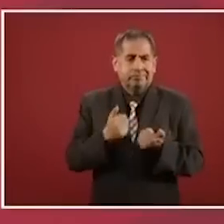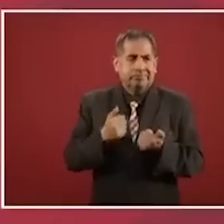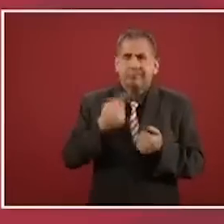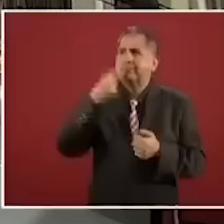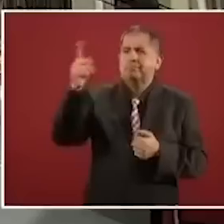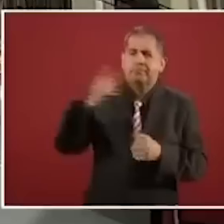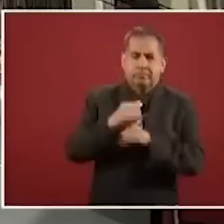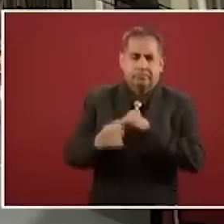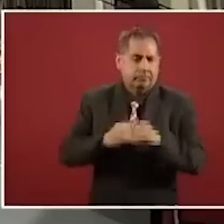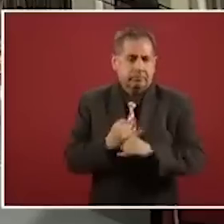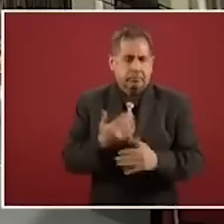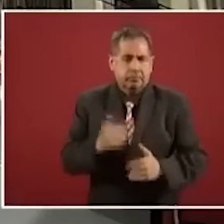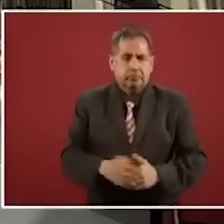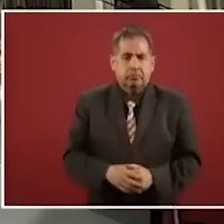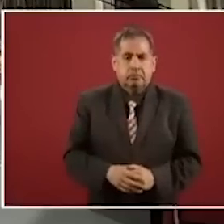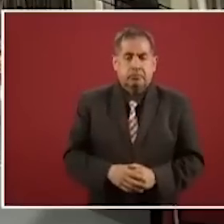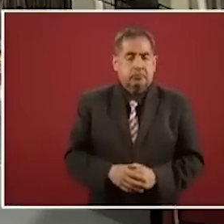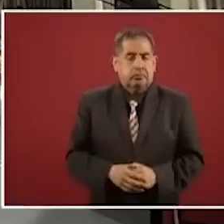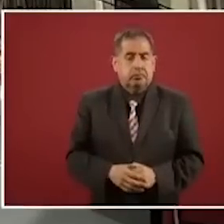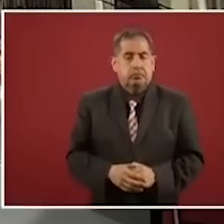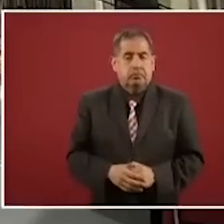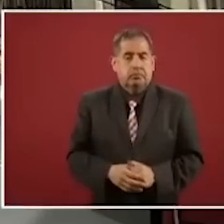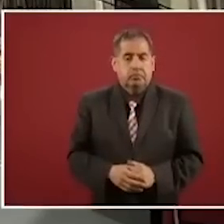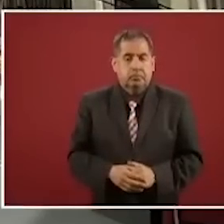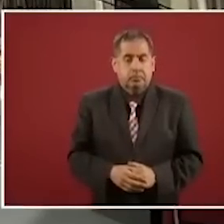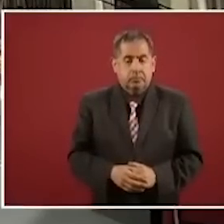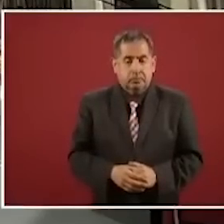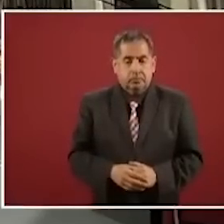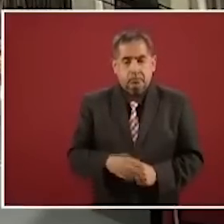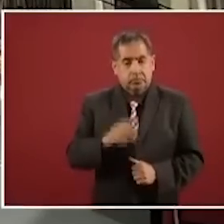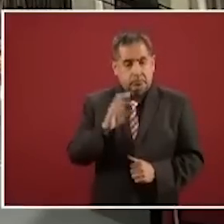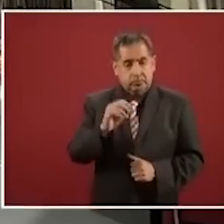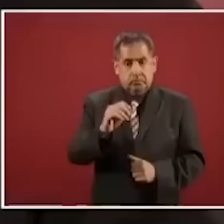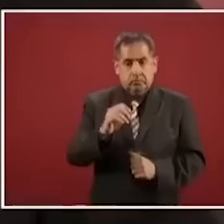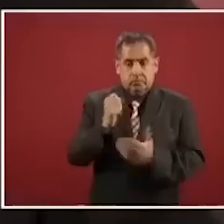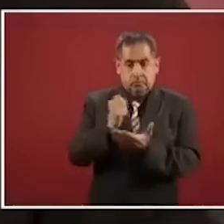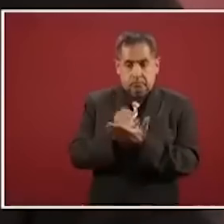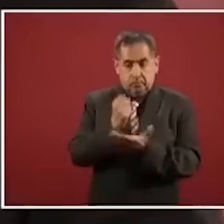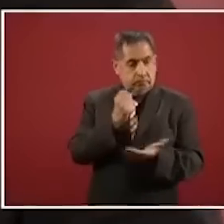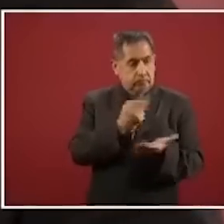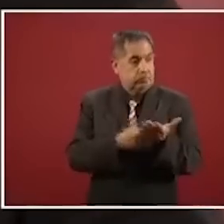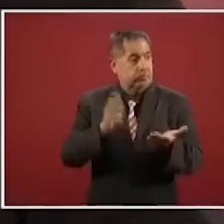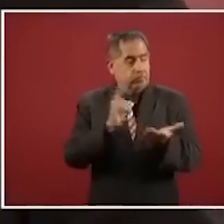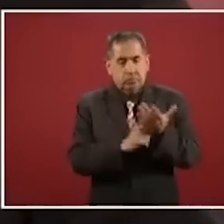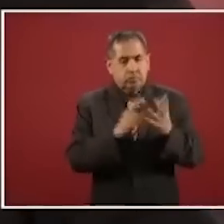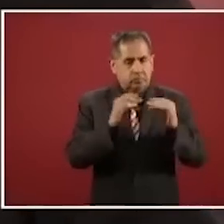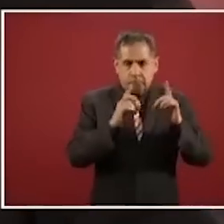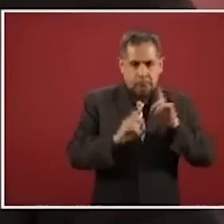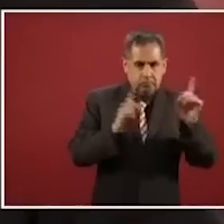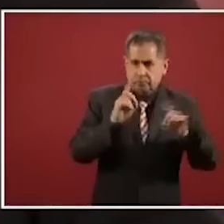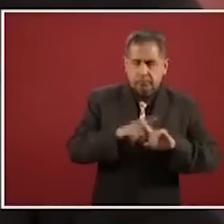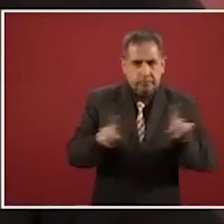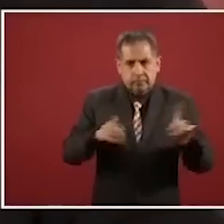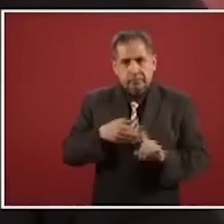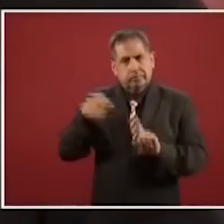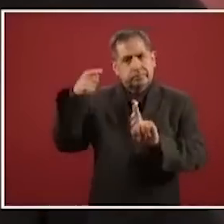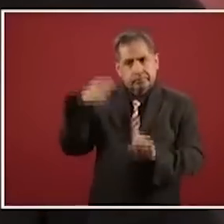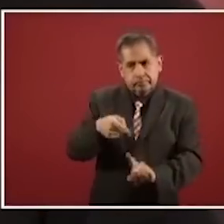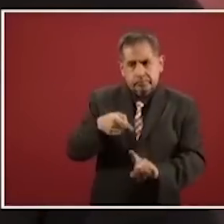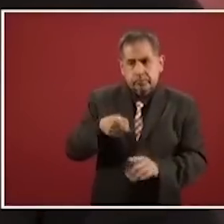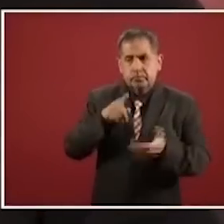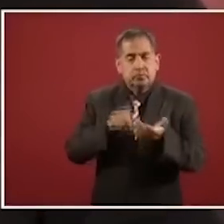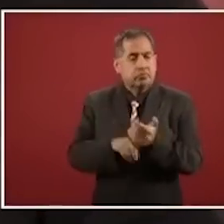retrocede la ratificación? No. El proceso de ratificación no está en duda. Lo que estoy hablando ahorita es lo que tiene que